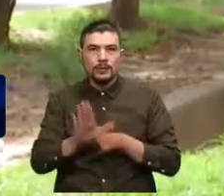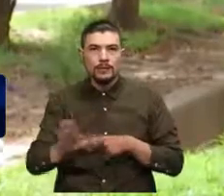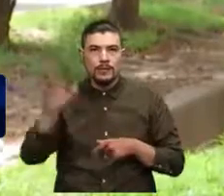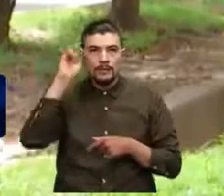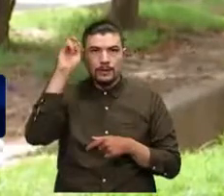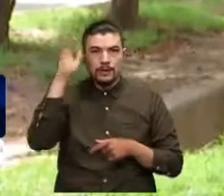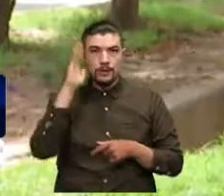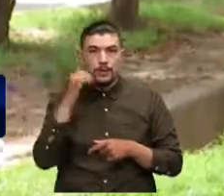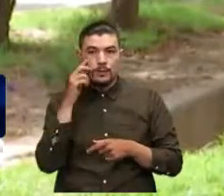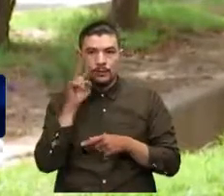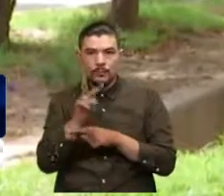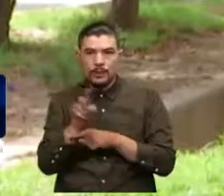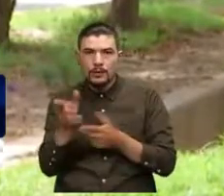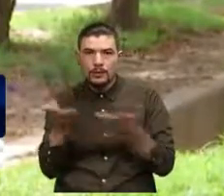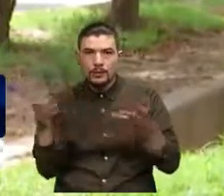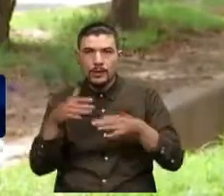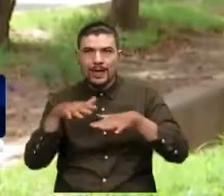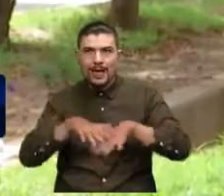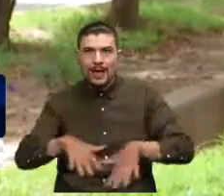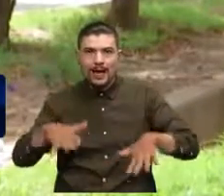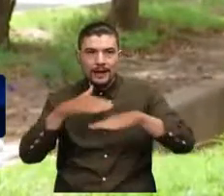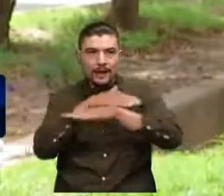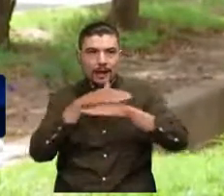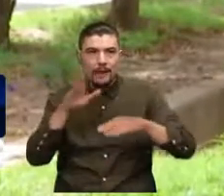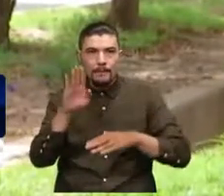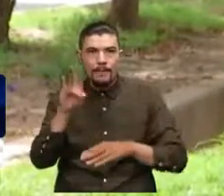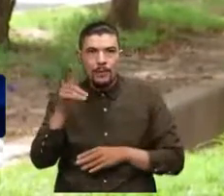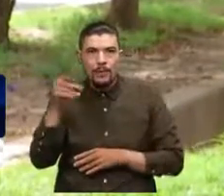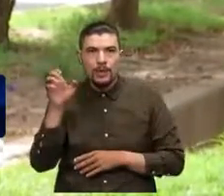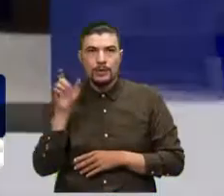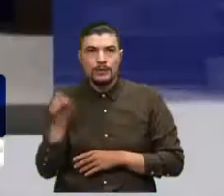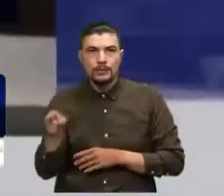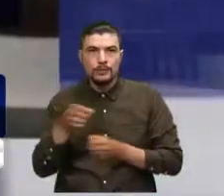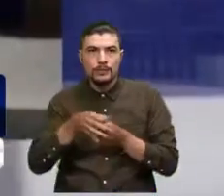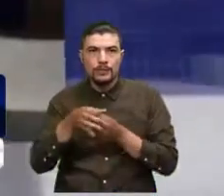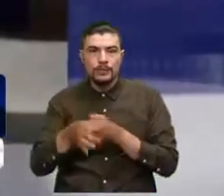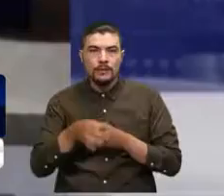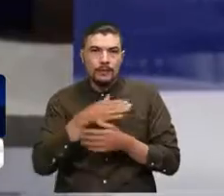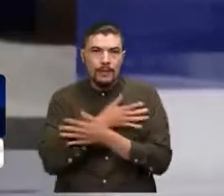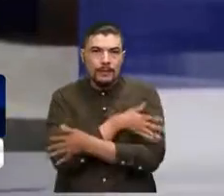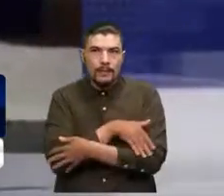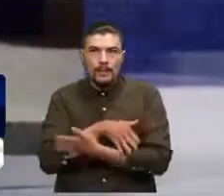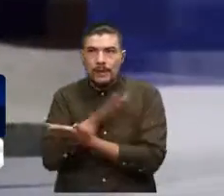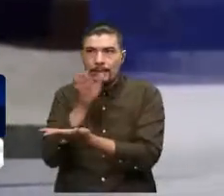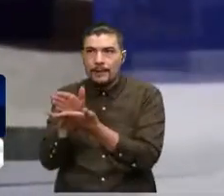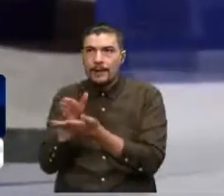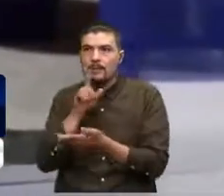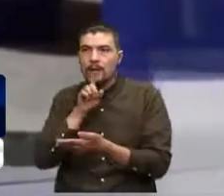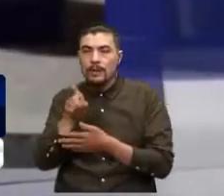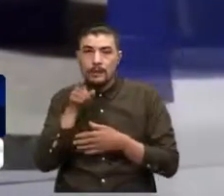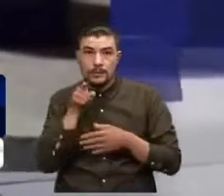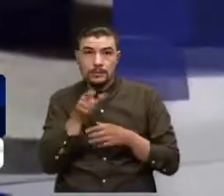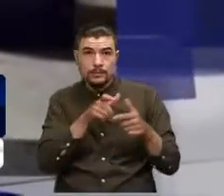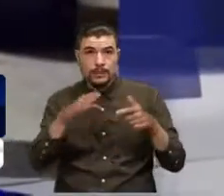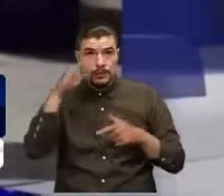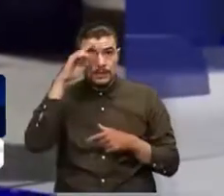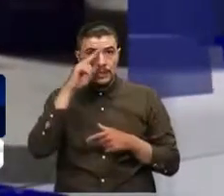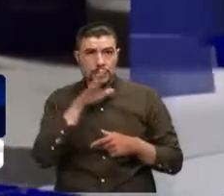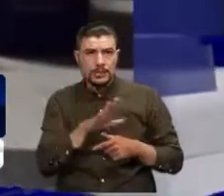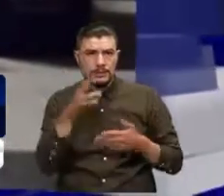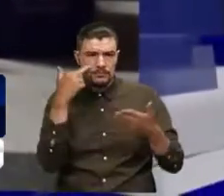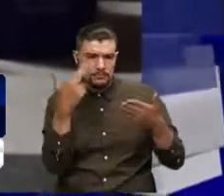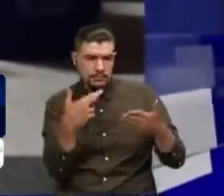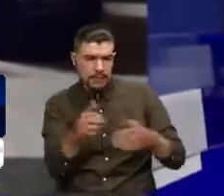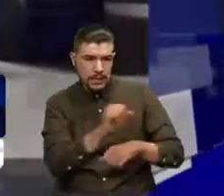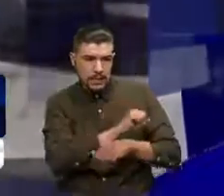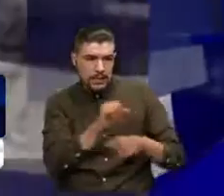compuesto de control en el sector del buque entre la vía Pamplona-Bucaramanga. Ellos, mediante requisa a vehículos, lograron establecer que